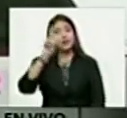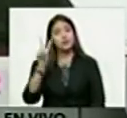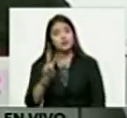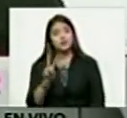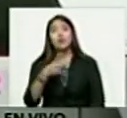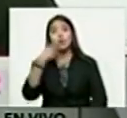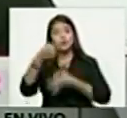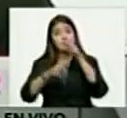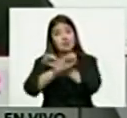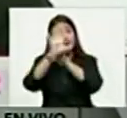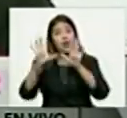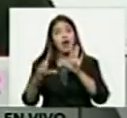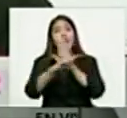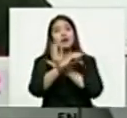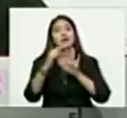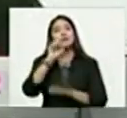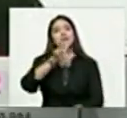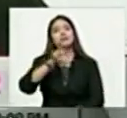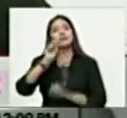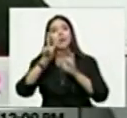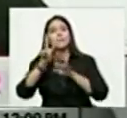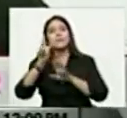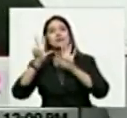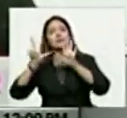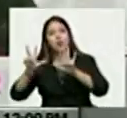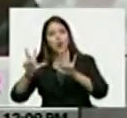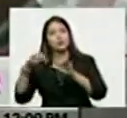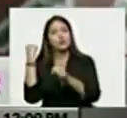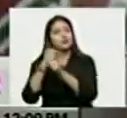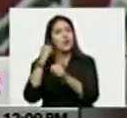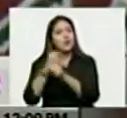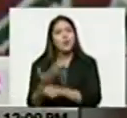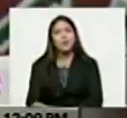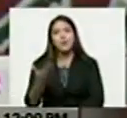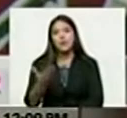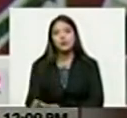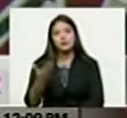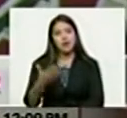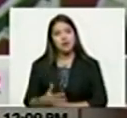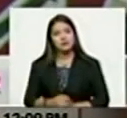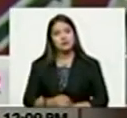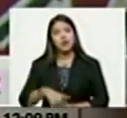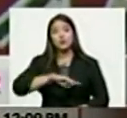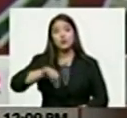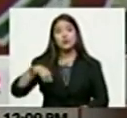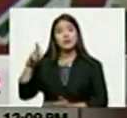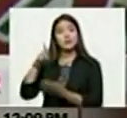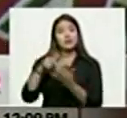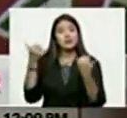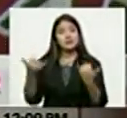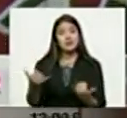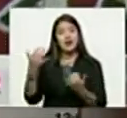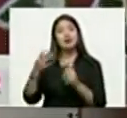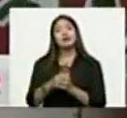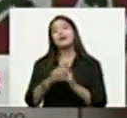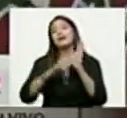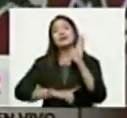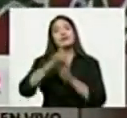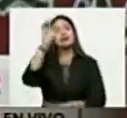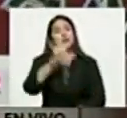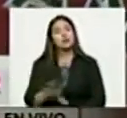Venezuela claramente en el artículo 328, como una tarea fundamental, nuestra participación activa en el desarrollo